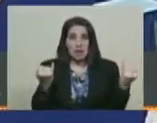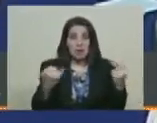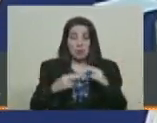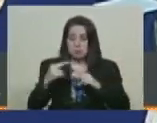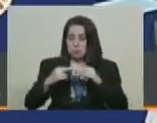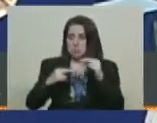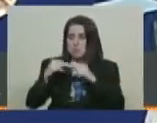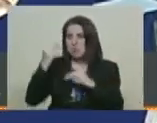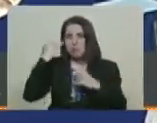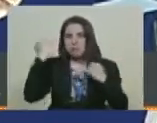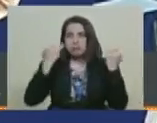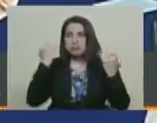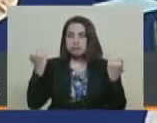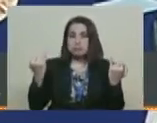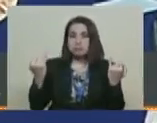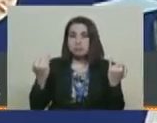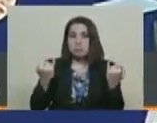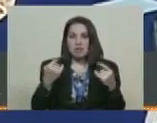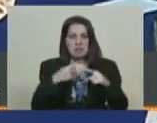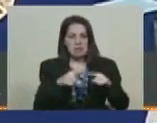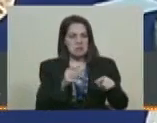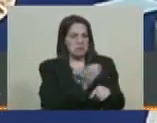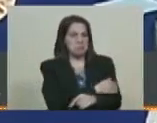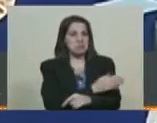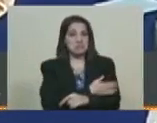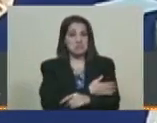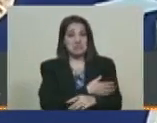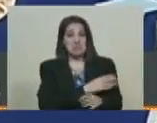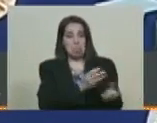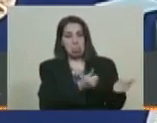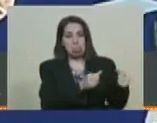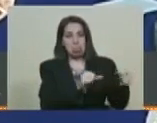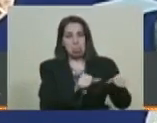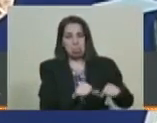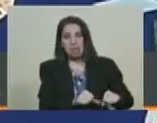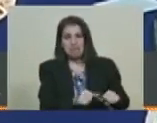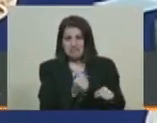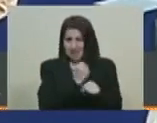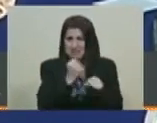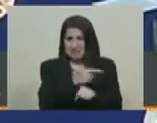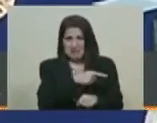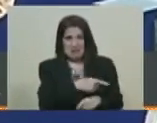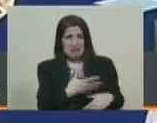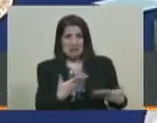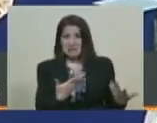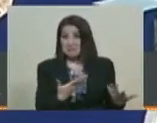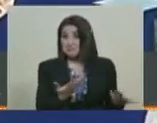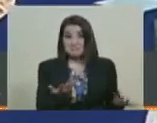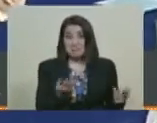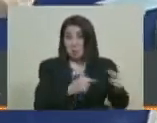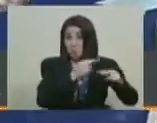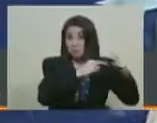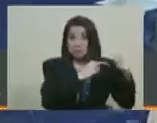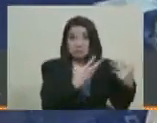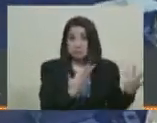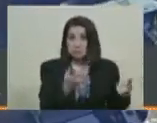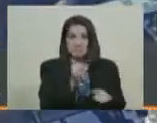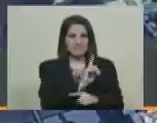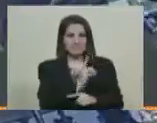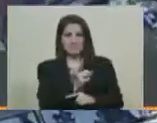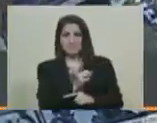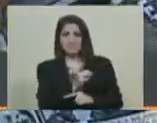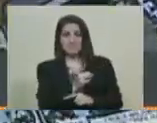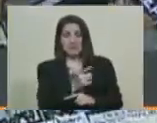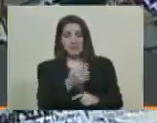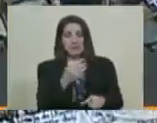construyendo. Mientras esa oposición que se va desfigurando, ¿qué hace? Trabaja, construye. Son